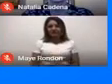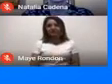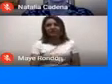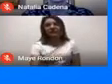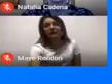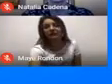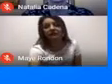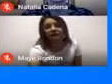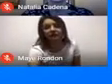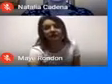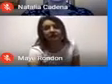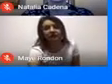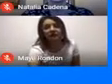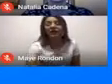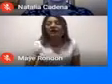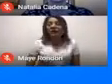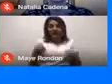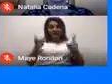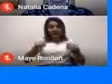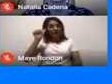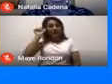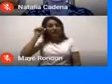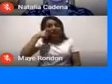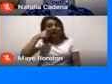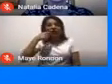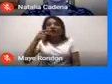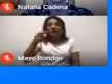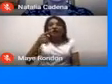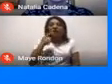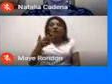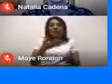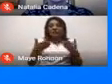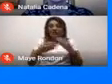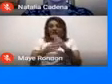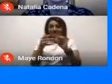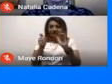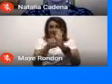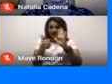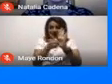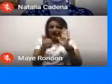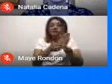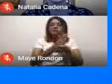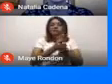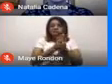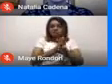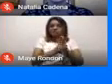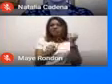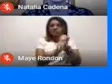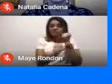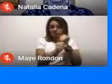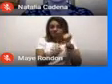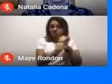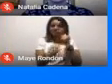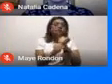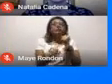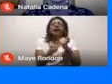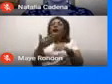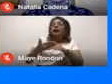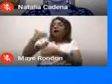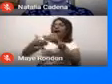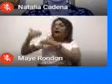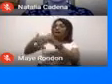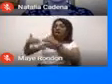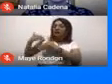También quiero recordarles que en el micrositio de la cátedra ya están las guías de trabajo de las sesiones anteriores, que además